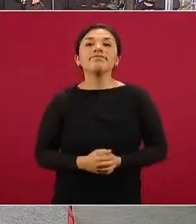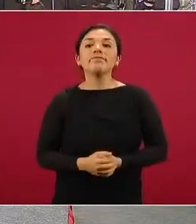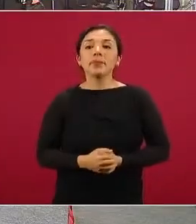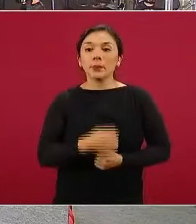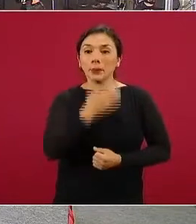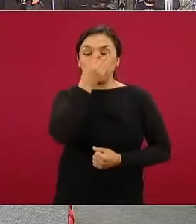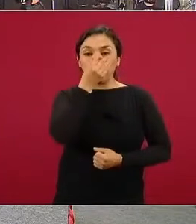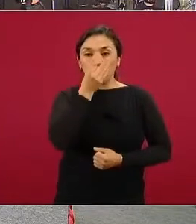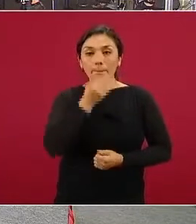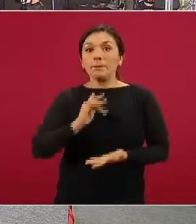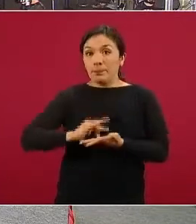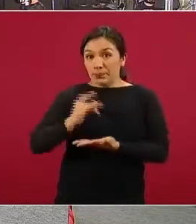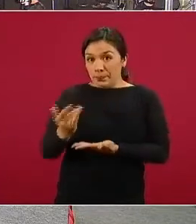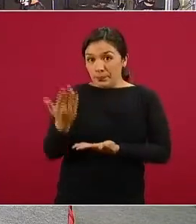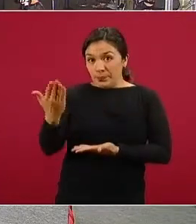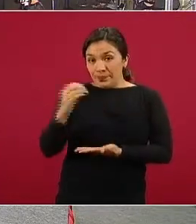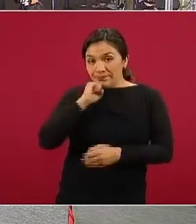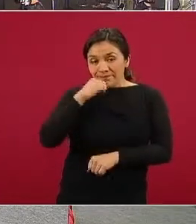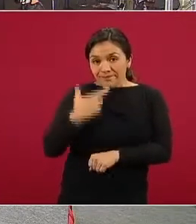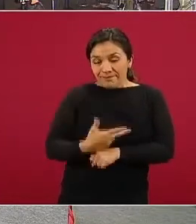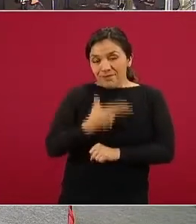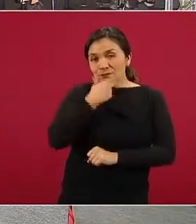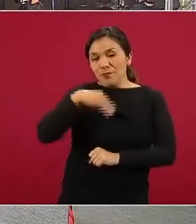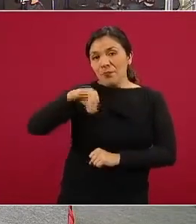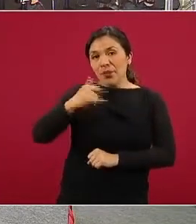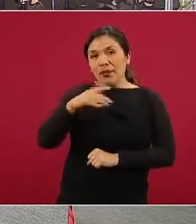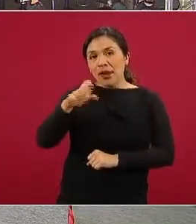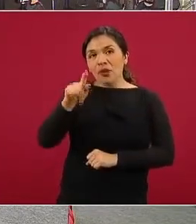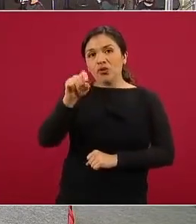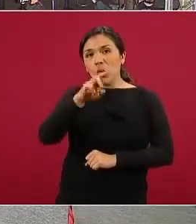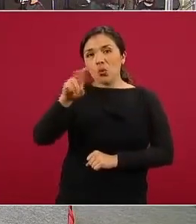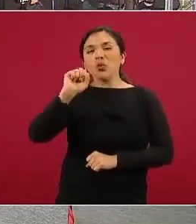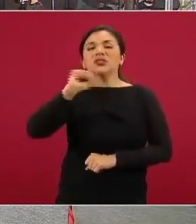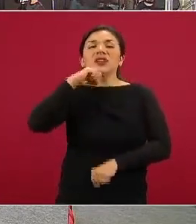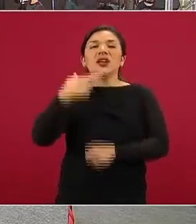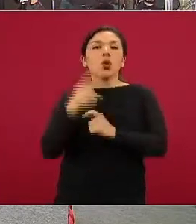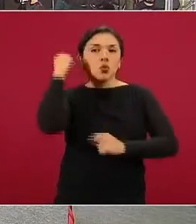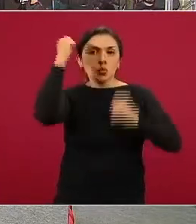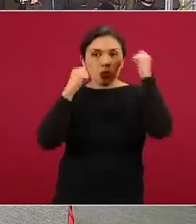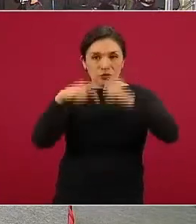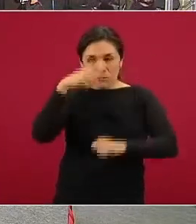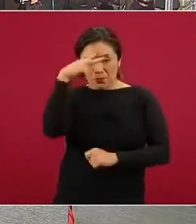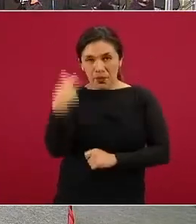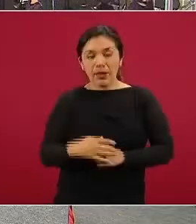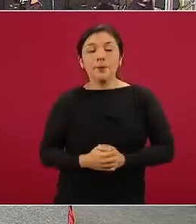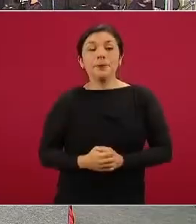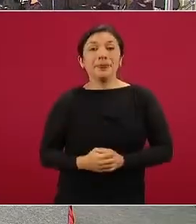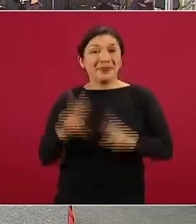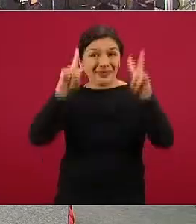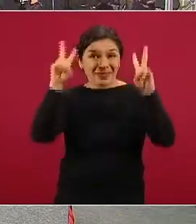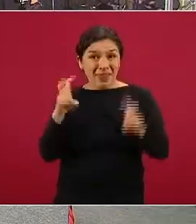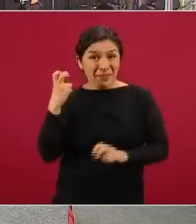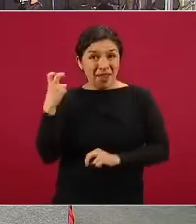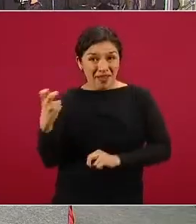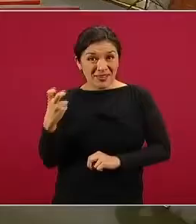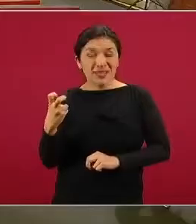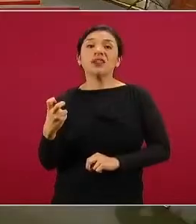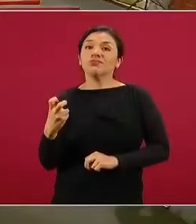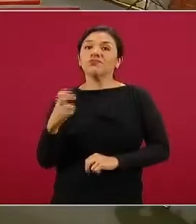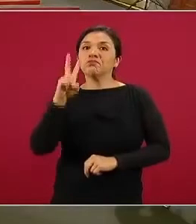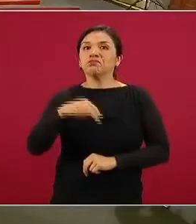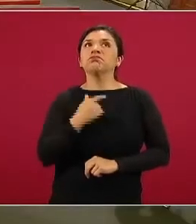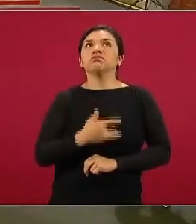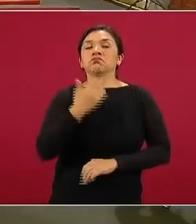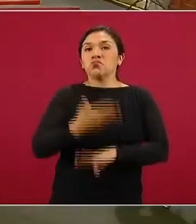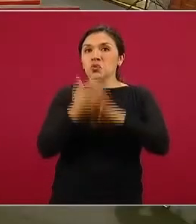gracias, secretario. Miguel Torruco Márquez, secretario de Turismo de México. Este tema, como decíamos al inicio, nos parece